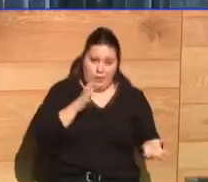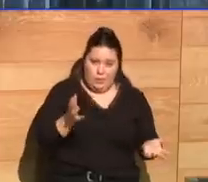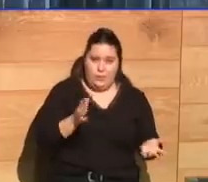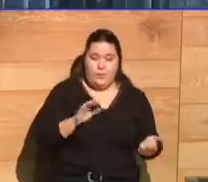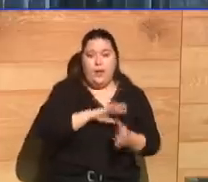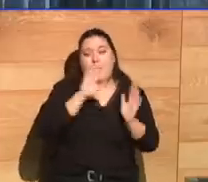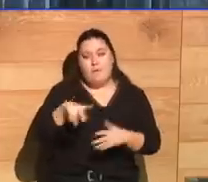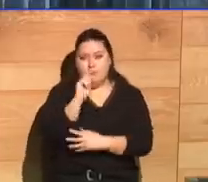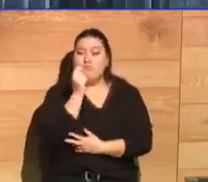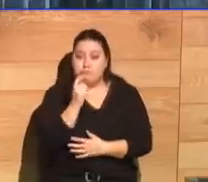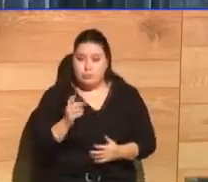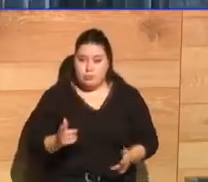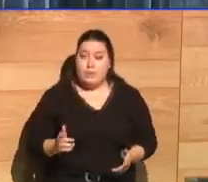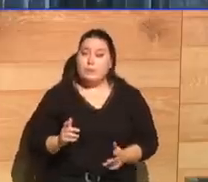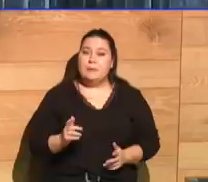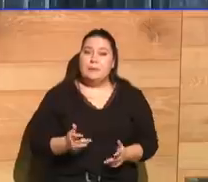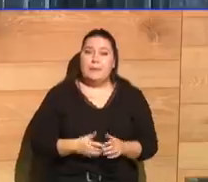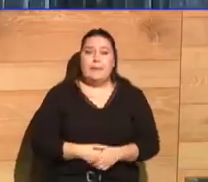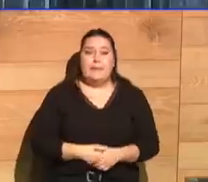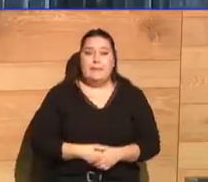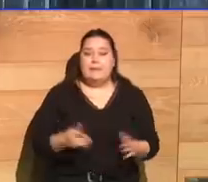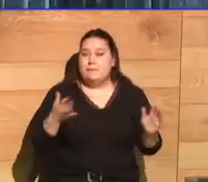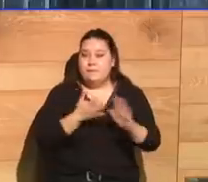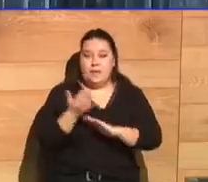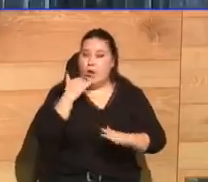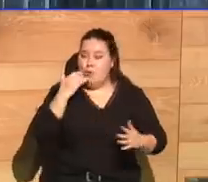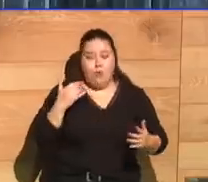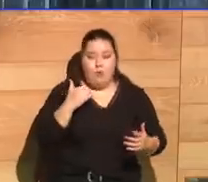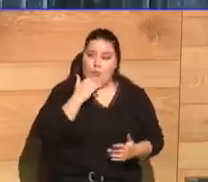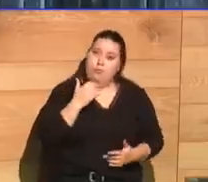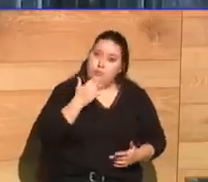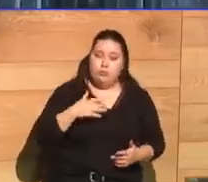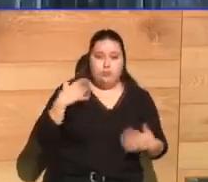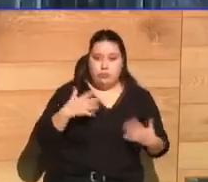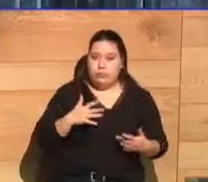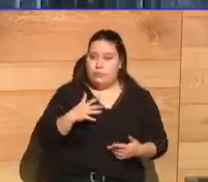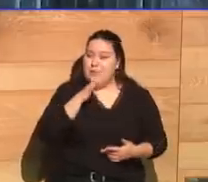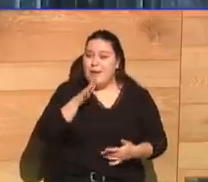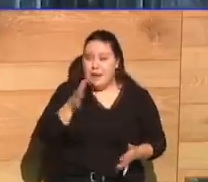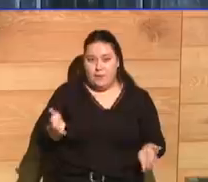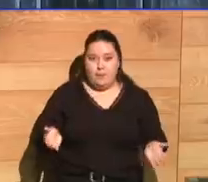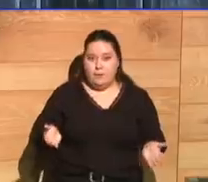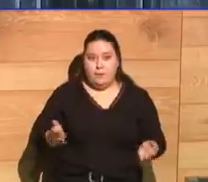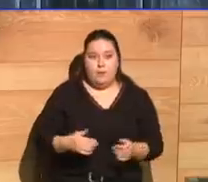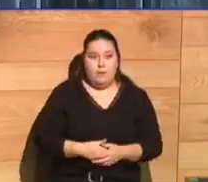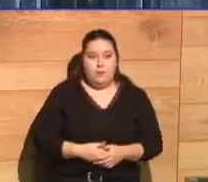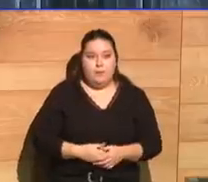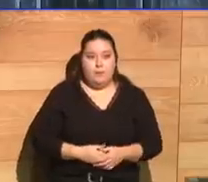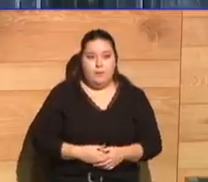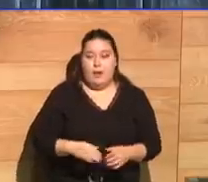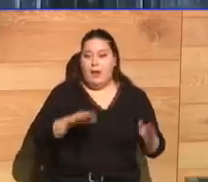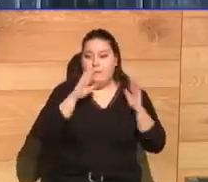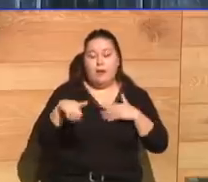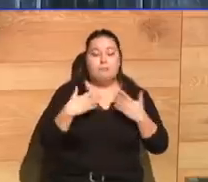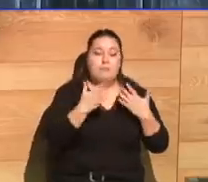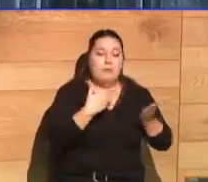gran éxito. Quiero decir, que esto es una carrera de locos en la que no saben ni por dónde empezar. Primero, efectivamente, hablan con Guy Hamilton.